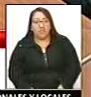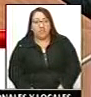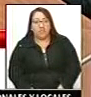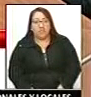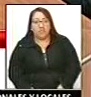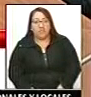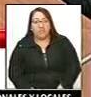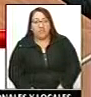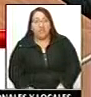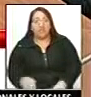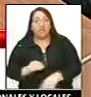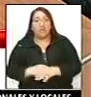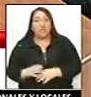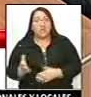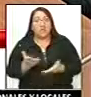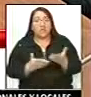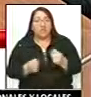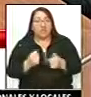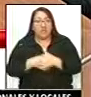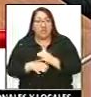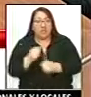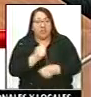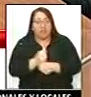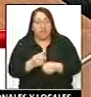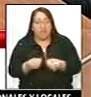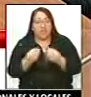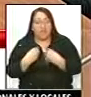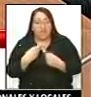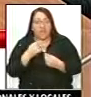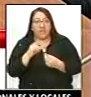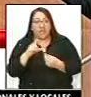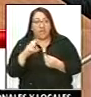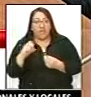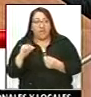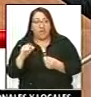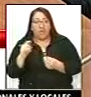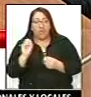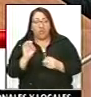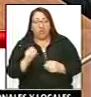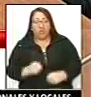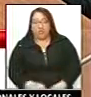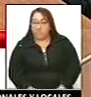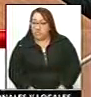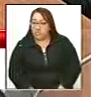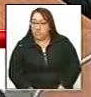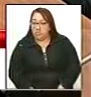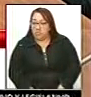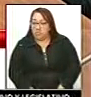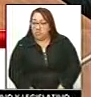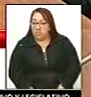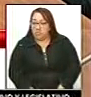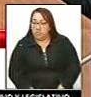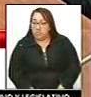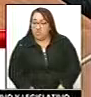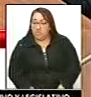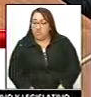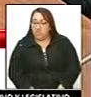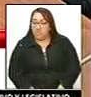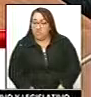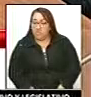educativos. En ese sentido, dentro de las facultades que cuenta el INDECOPI, justamente es tomar declaraciones, recoger las